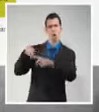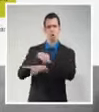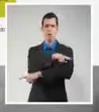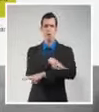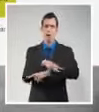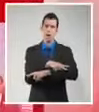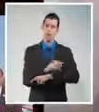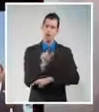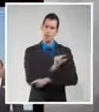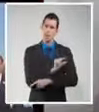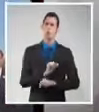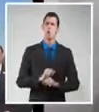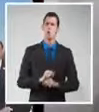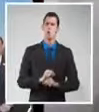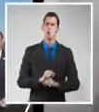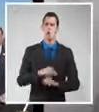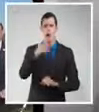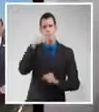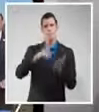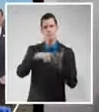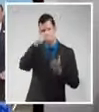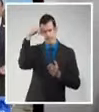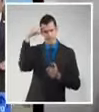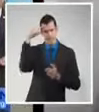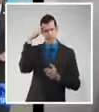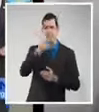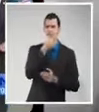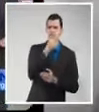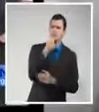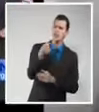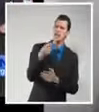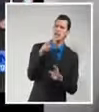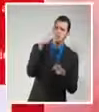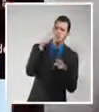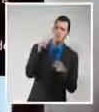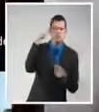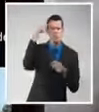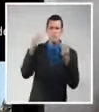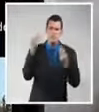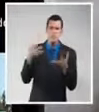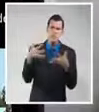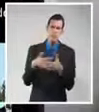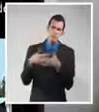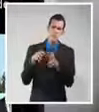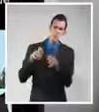política comunicacional organizada y financiada por el gobierno de los Estados Unidos con